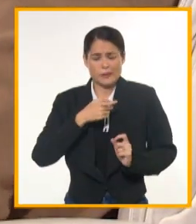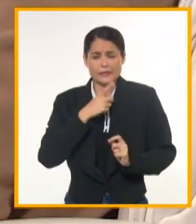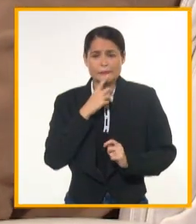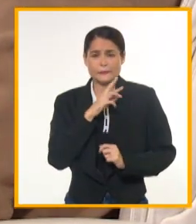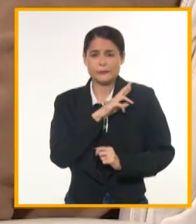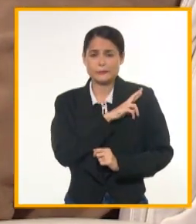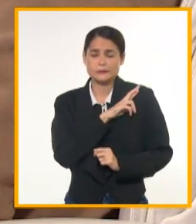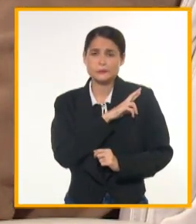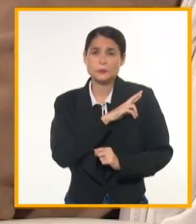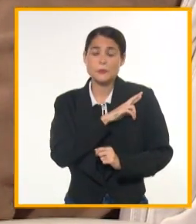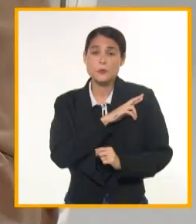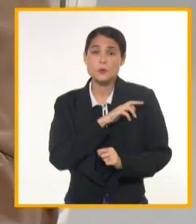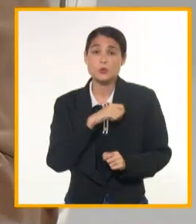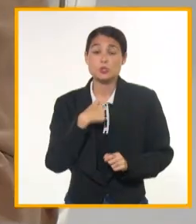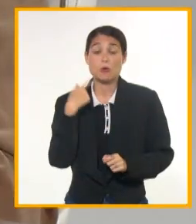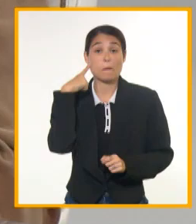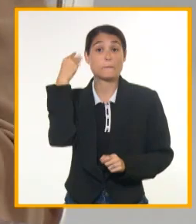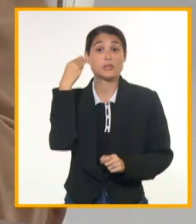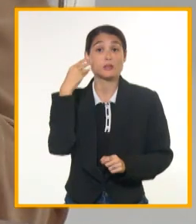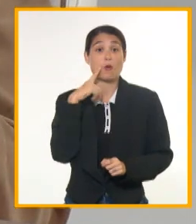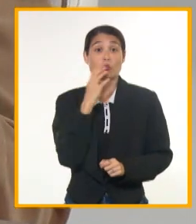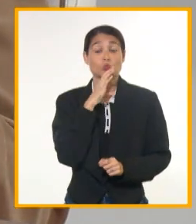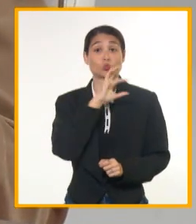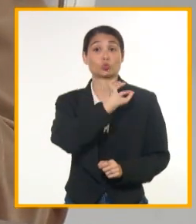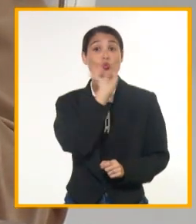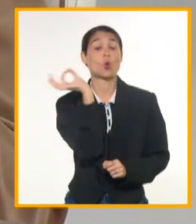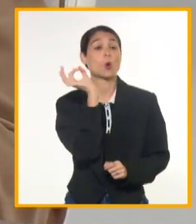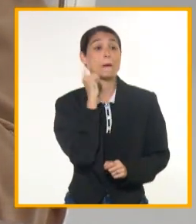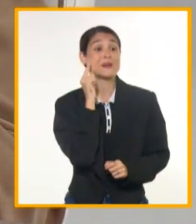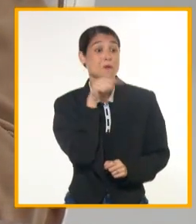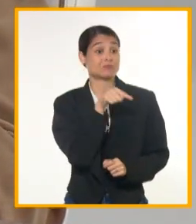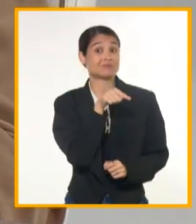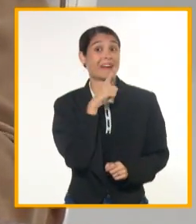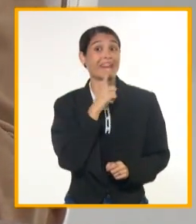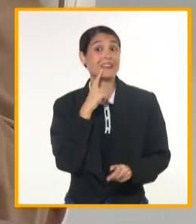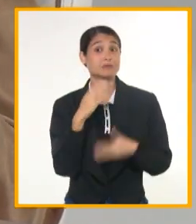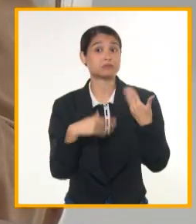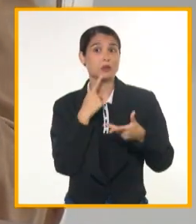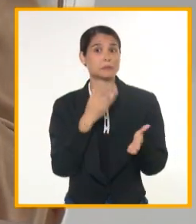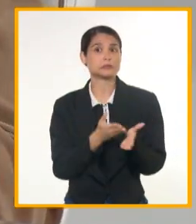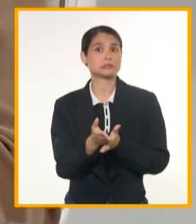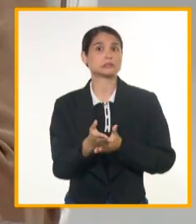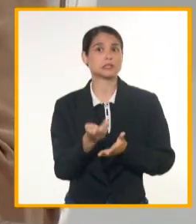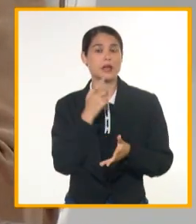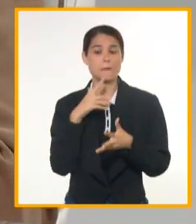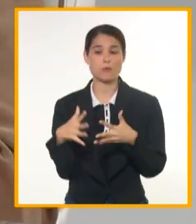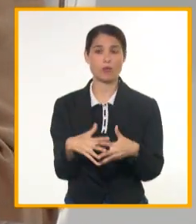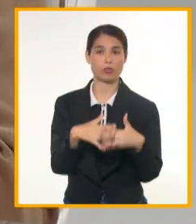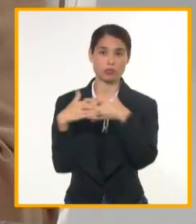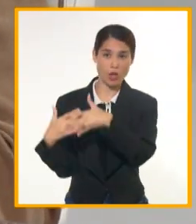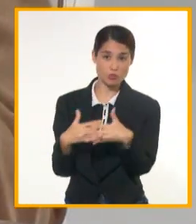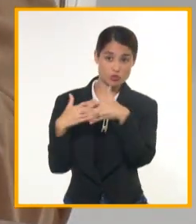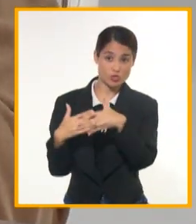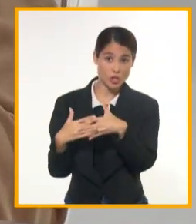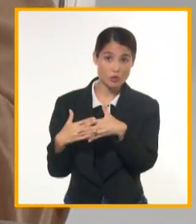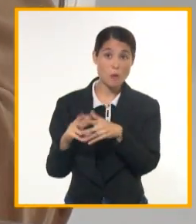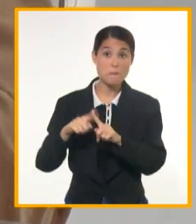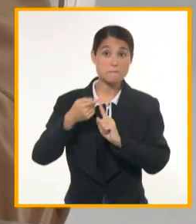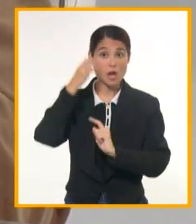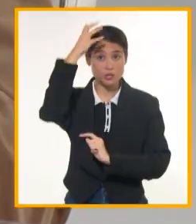ocurrir nunca, hay que decir que sí, que ciertamente Estados Unidos y el gobierno de Trump,